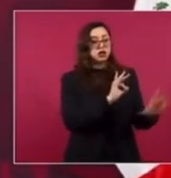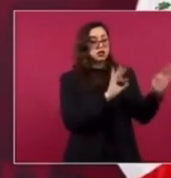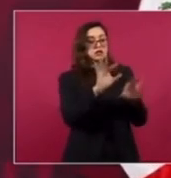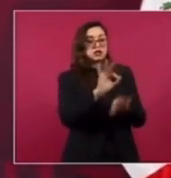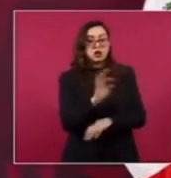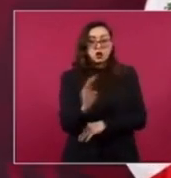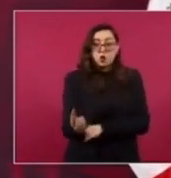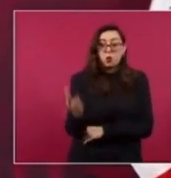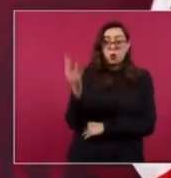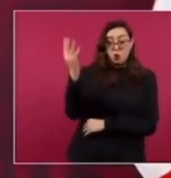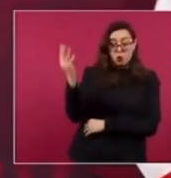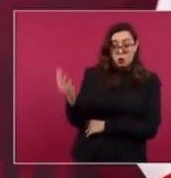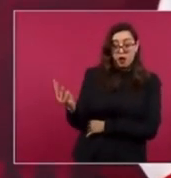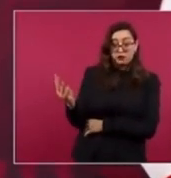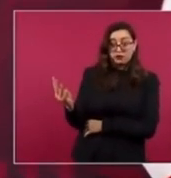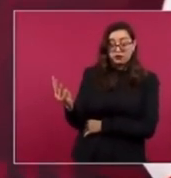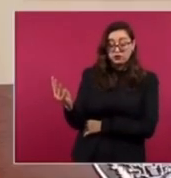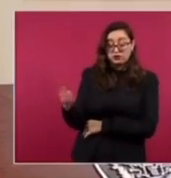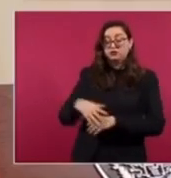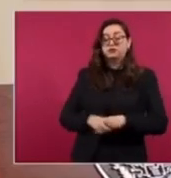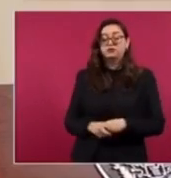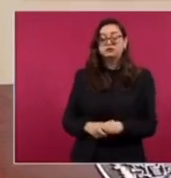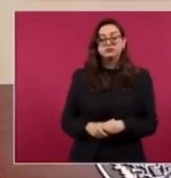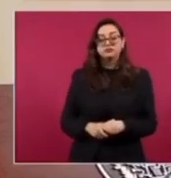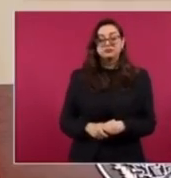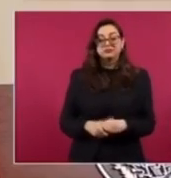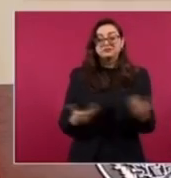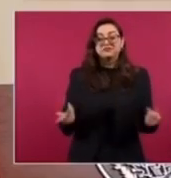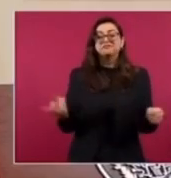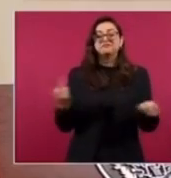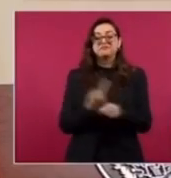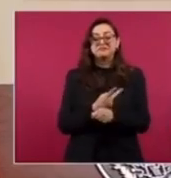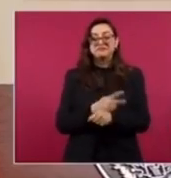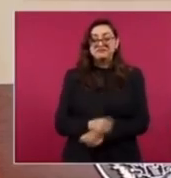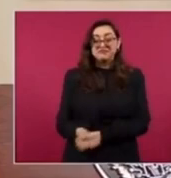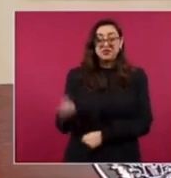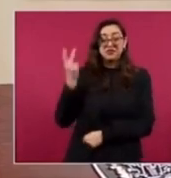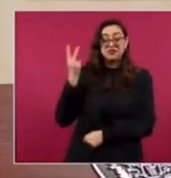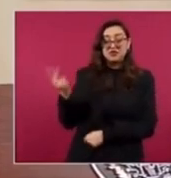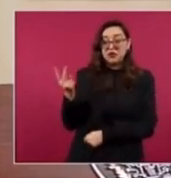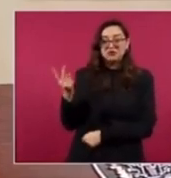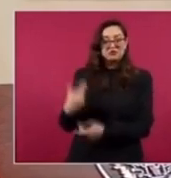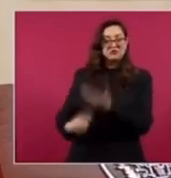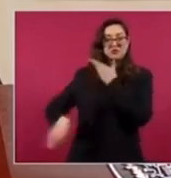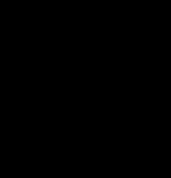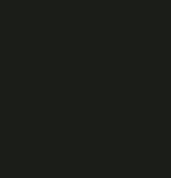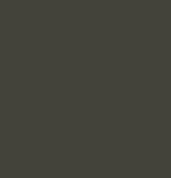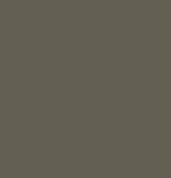2 nos dieron la espalda.